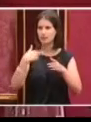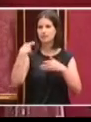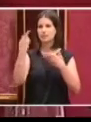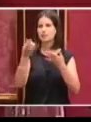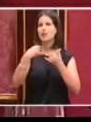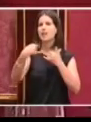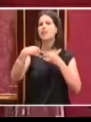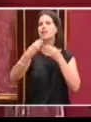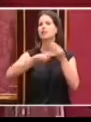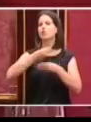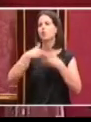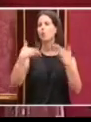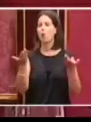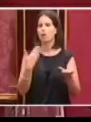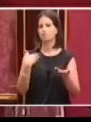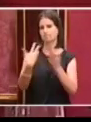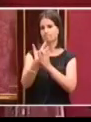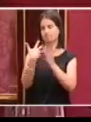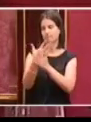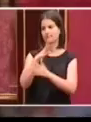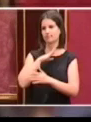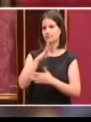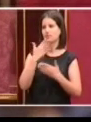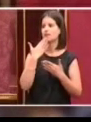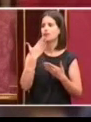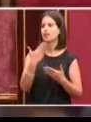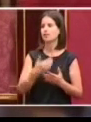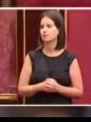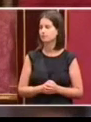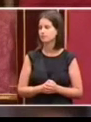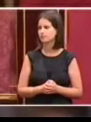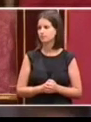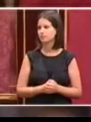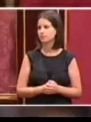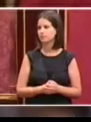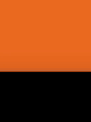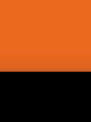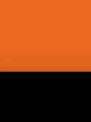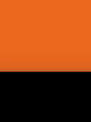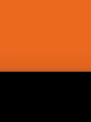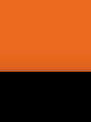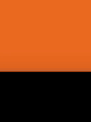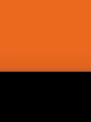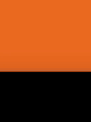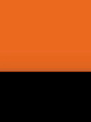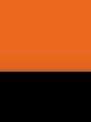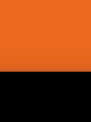etapa, así como cuáles van a ser las líneas de actuación en él. Muchas gracias. Señor Rodríguez.